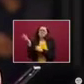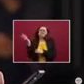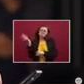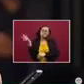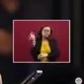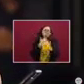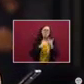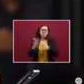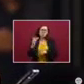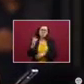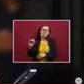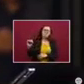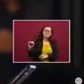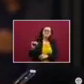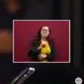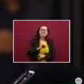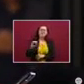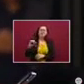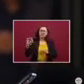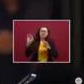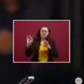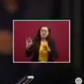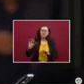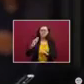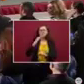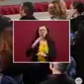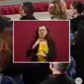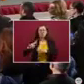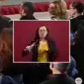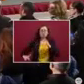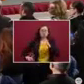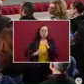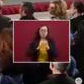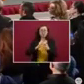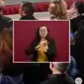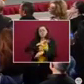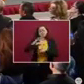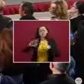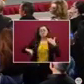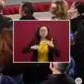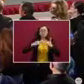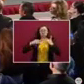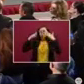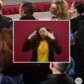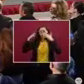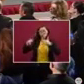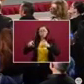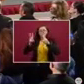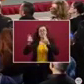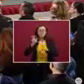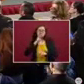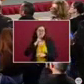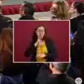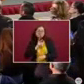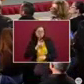donde, bueno, anunciaron esta renegociación. Y a ver si ponemos, ¿le podemos poner audio a nuestra producción?